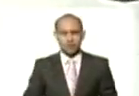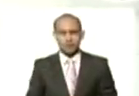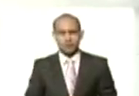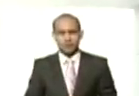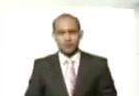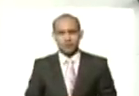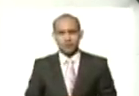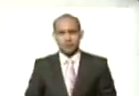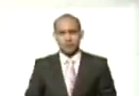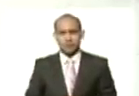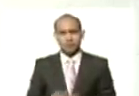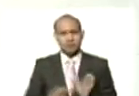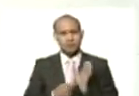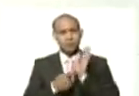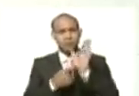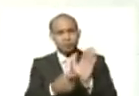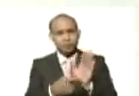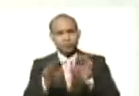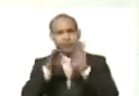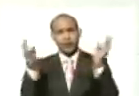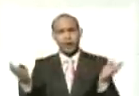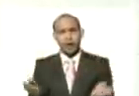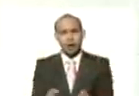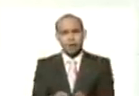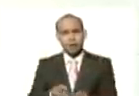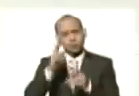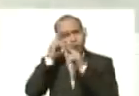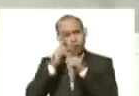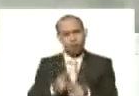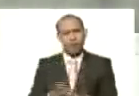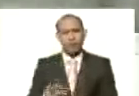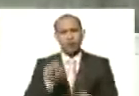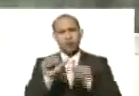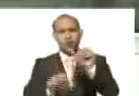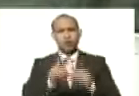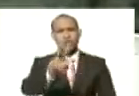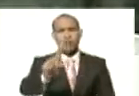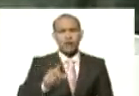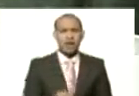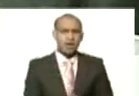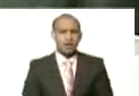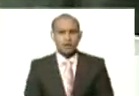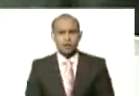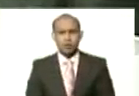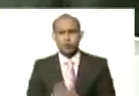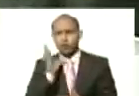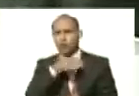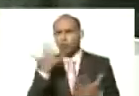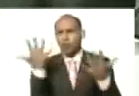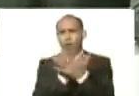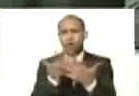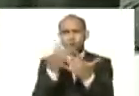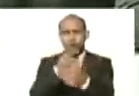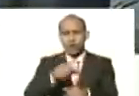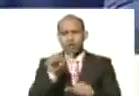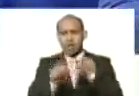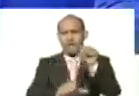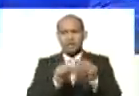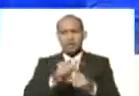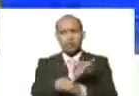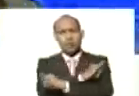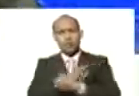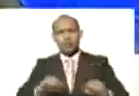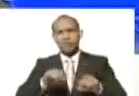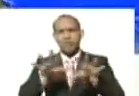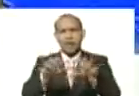y dar señales al mundo de dignidad en un siglo XXI que sin lugar a dudas será el siglo fin de